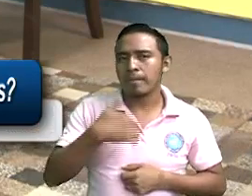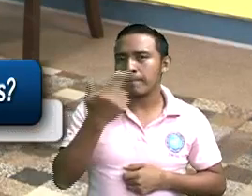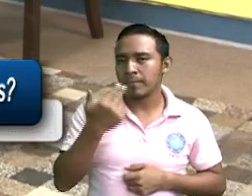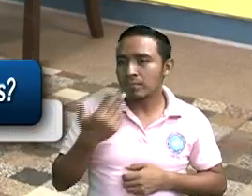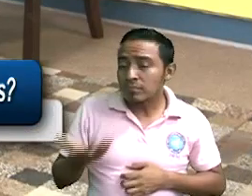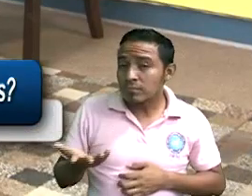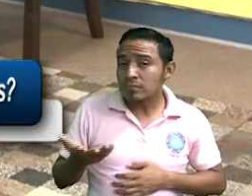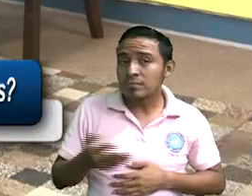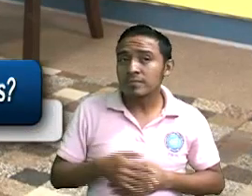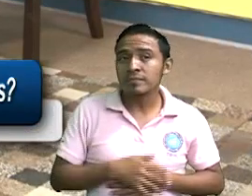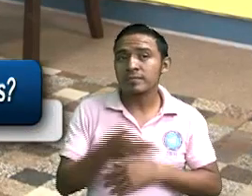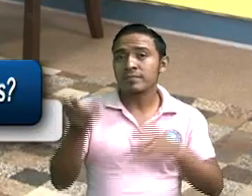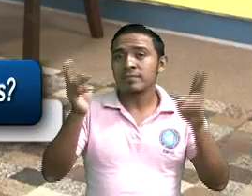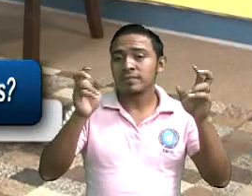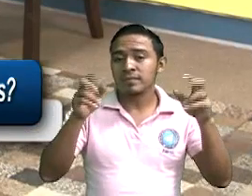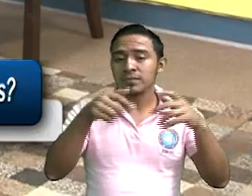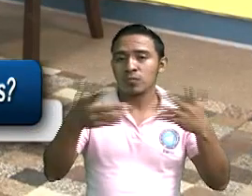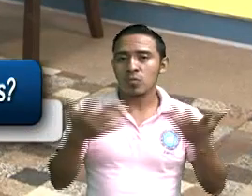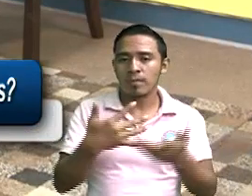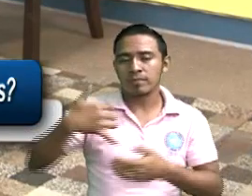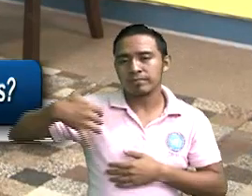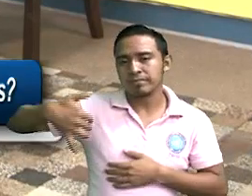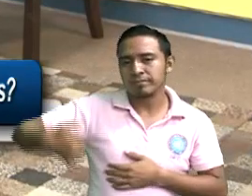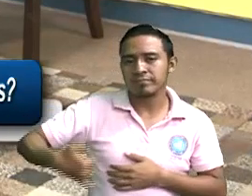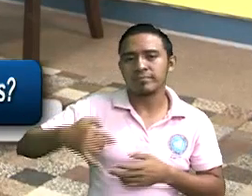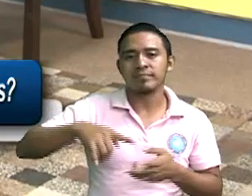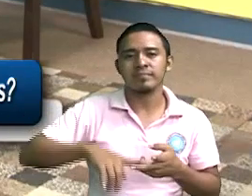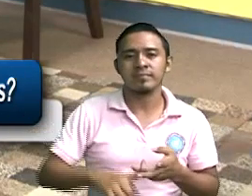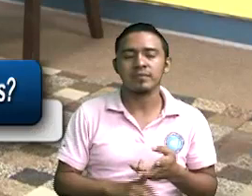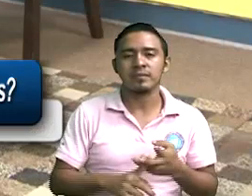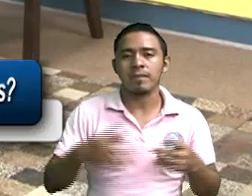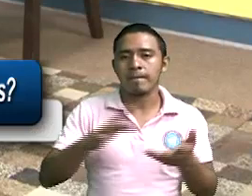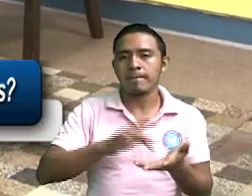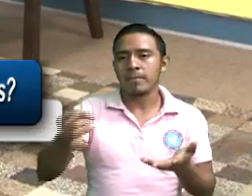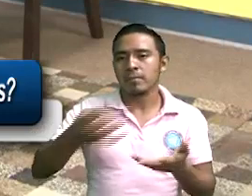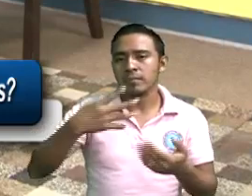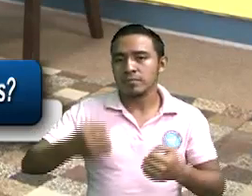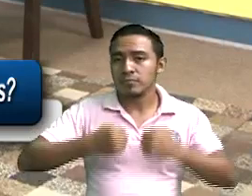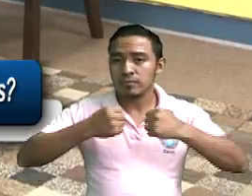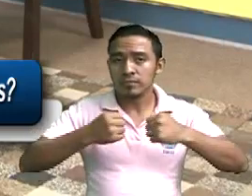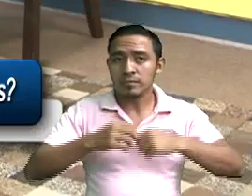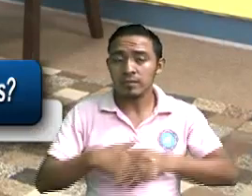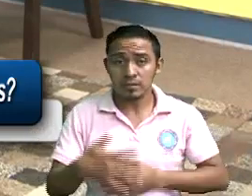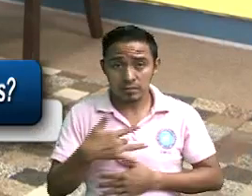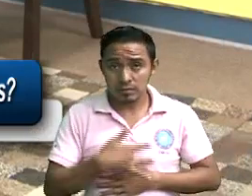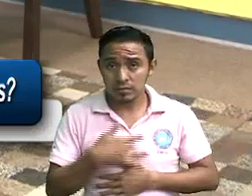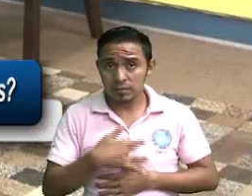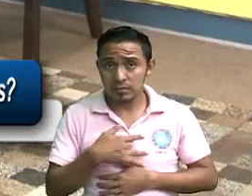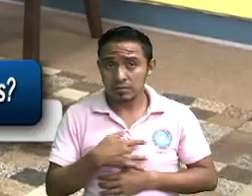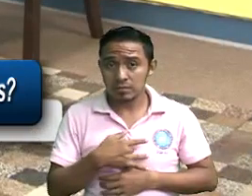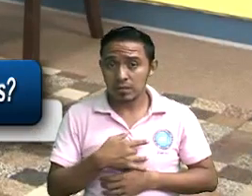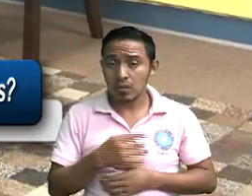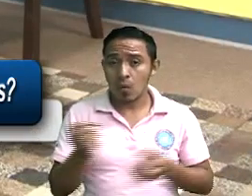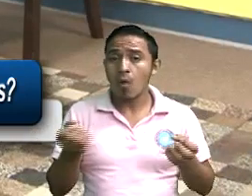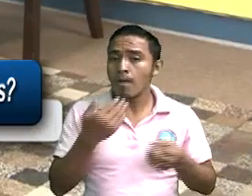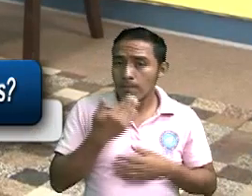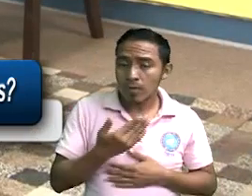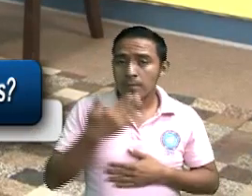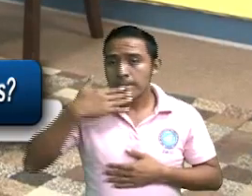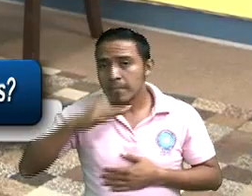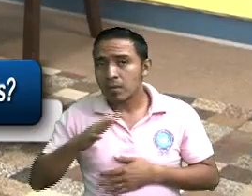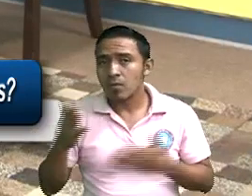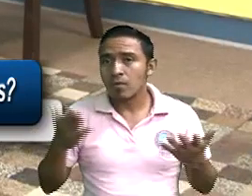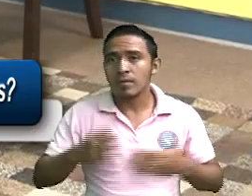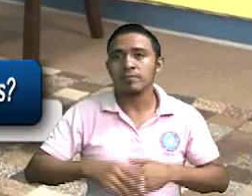preguntarle, en ese tema del manejo de las inyecciones, de las vitaminas y estas cosas, ¿es necesario hacerlo? ¿Es bueno? ¿Es